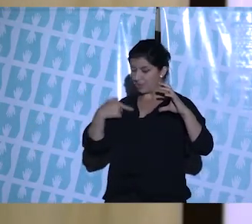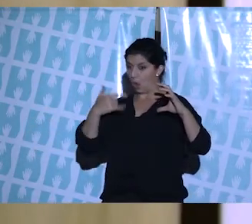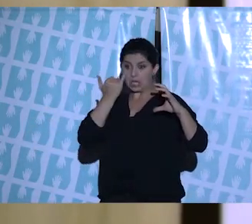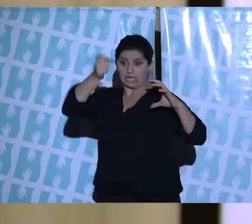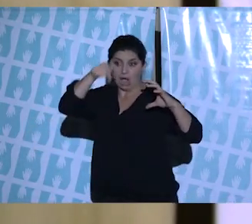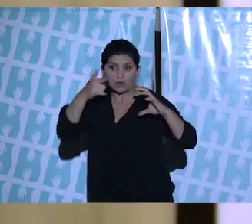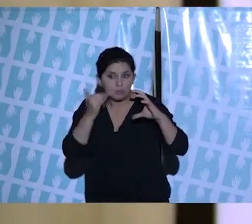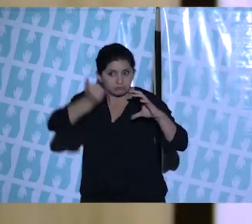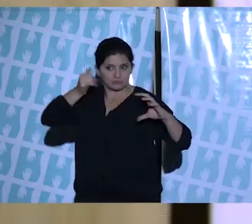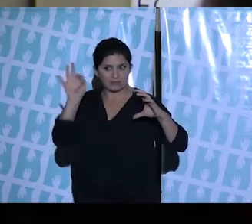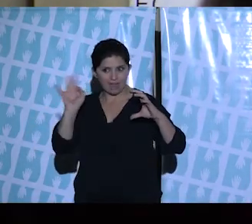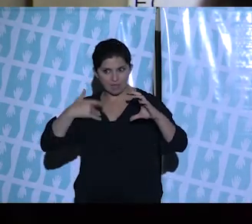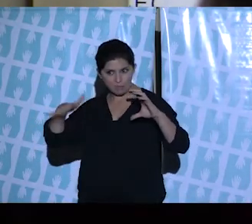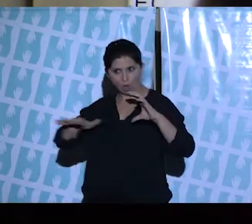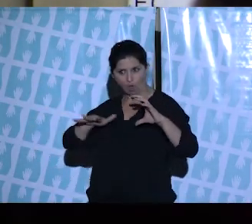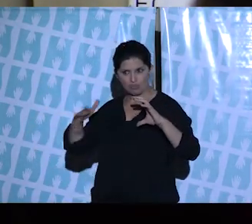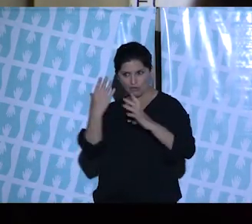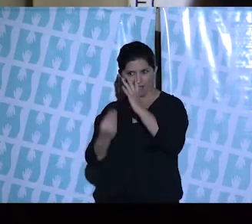síntoma motor aún,